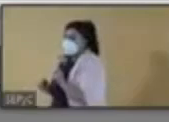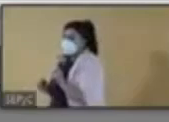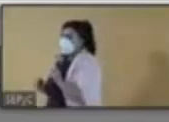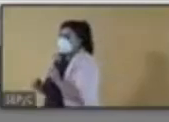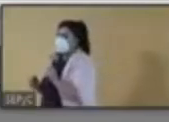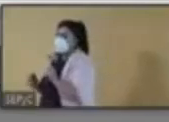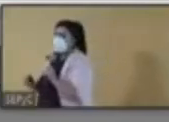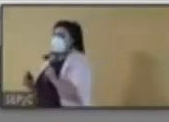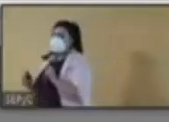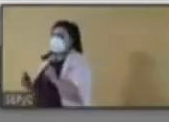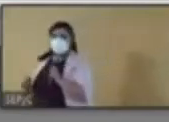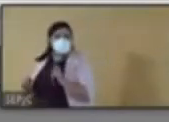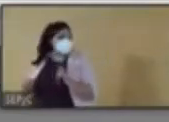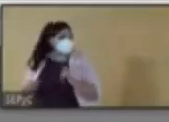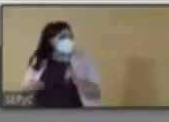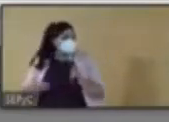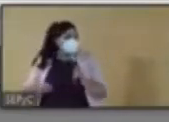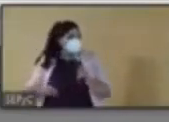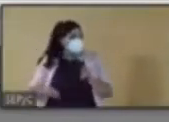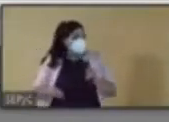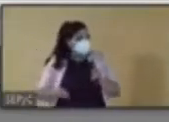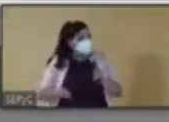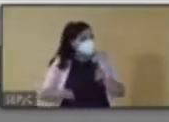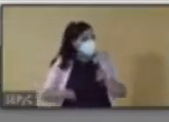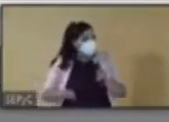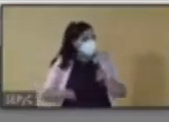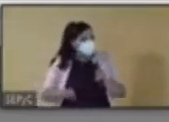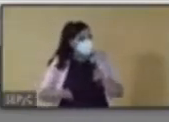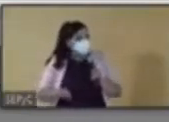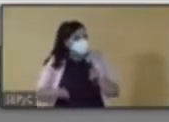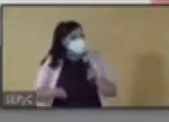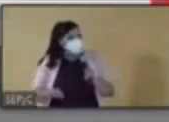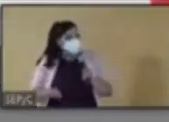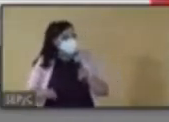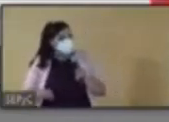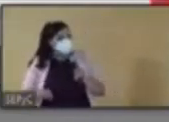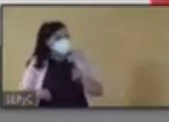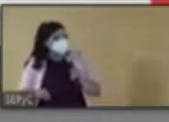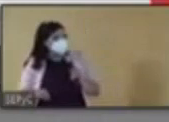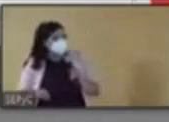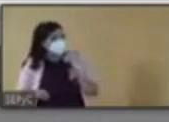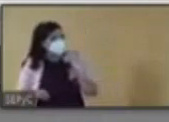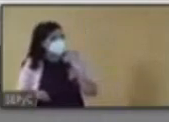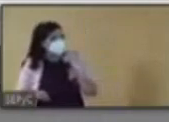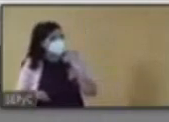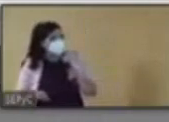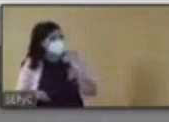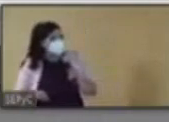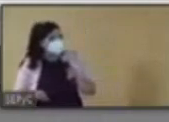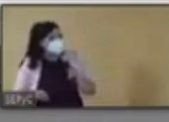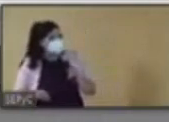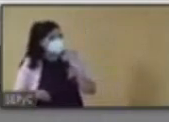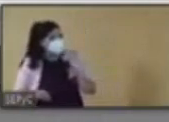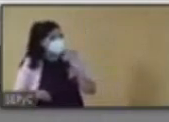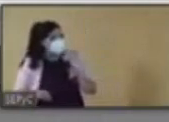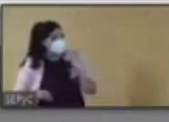signos de pesos, puntos, comas, ni centavos, solo cantidades líquidas.